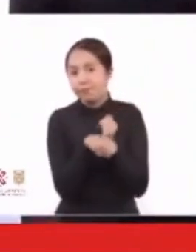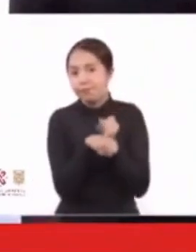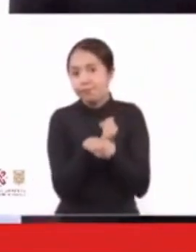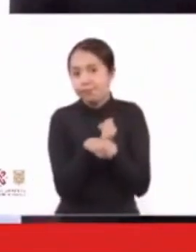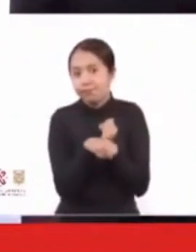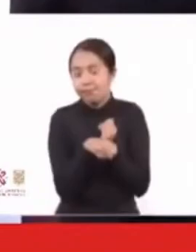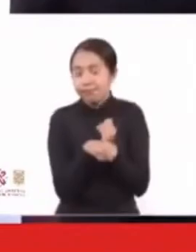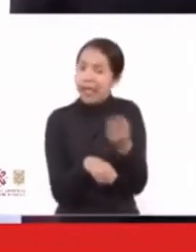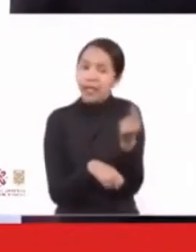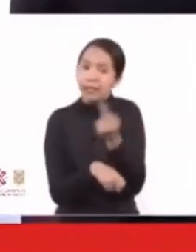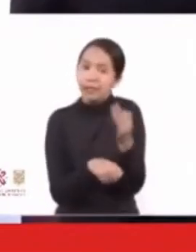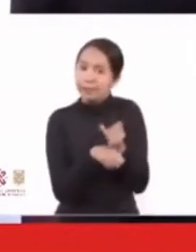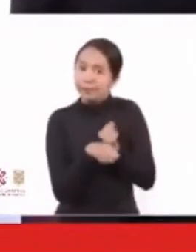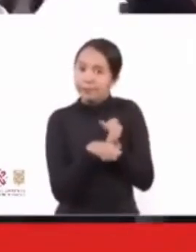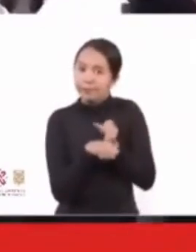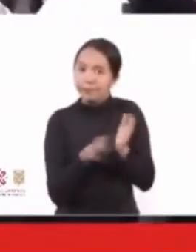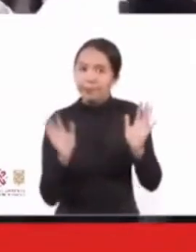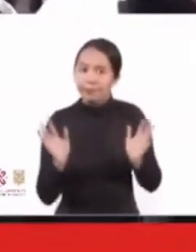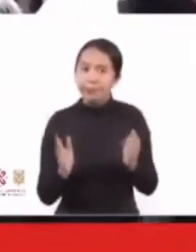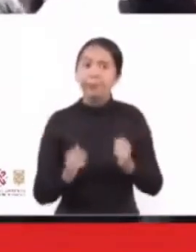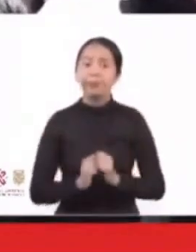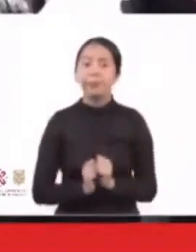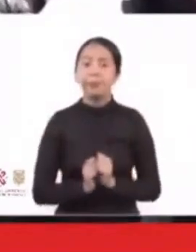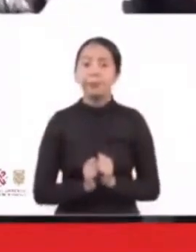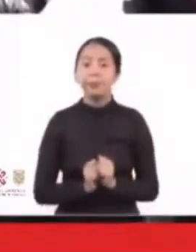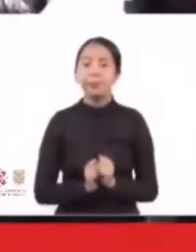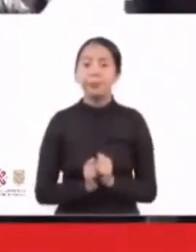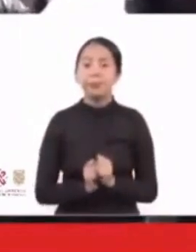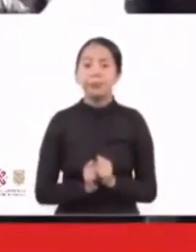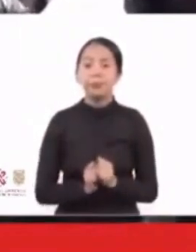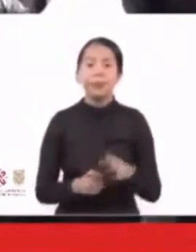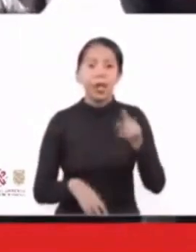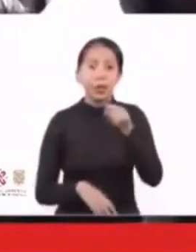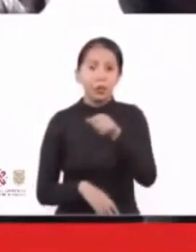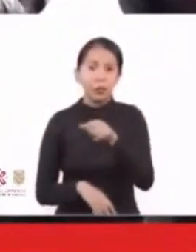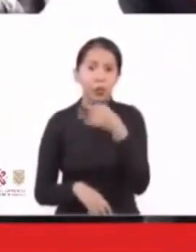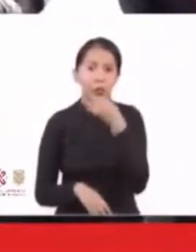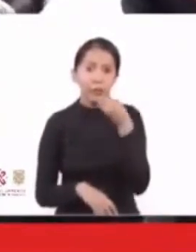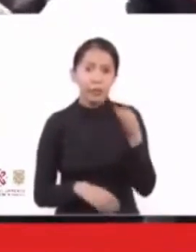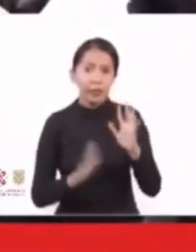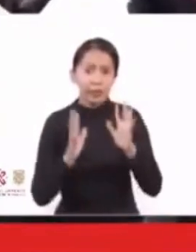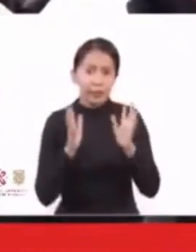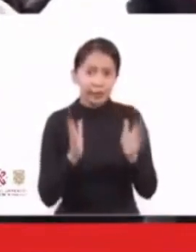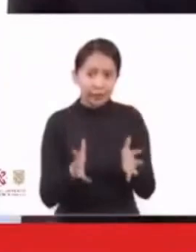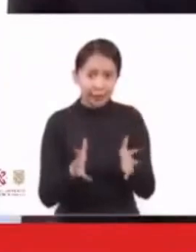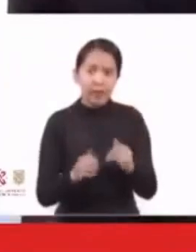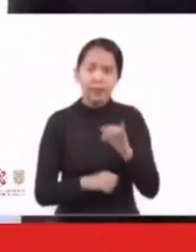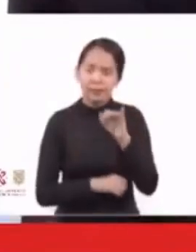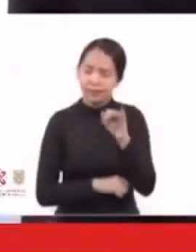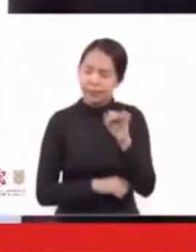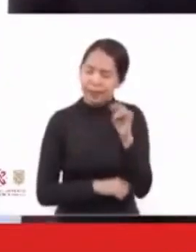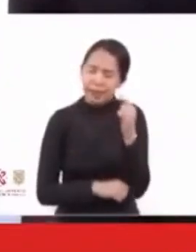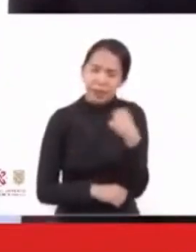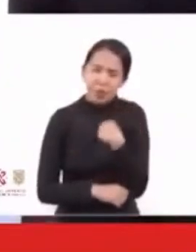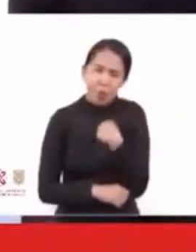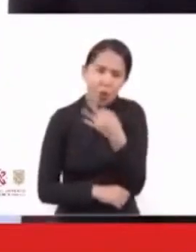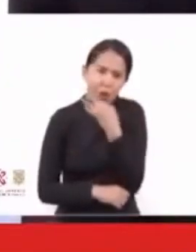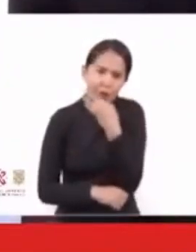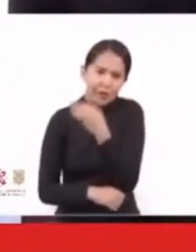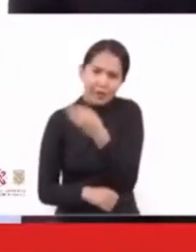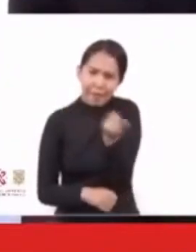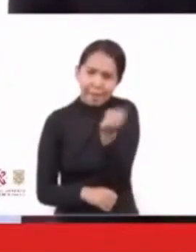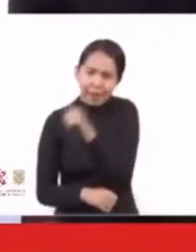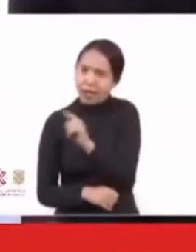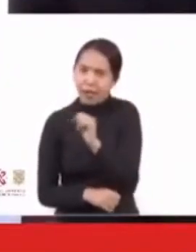tiene que investigarse usted ya dio la instrucción a las autoridades correspondientes de su administración tiene que investigarse no tengo que dar